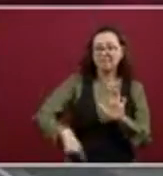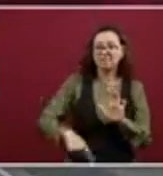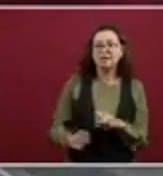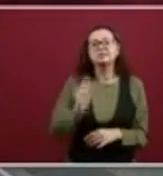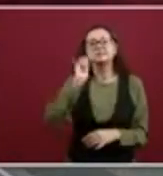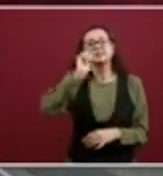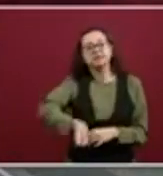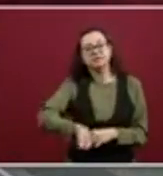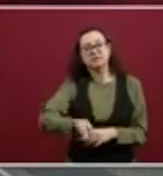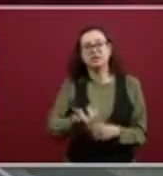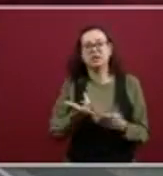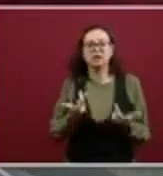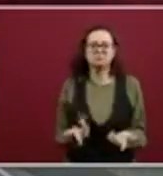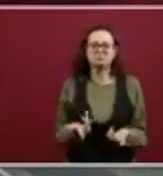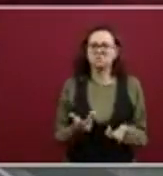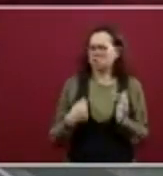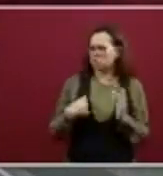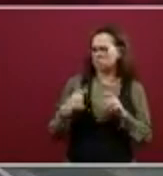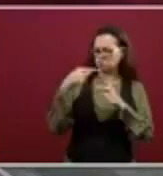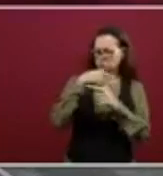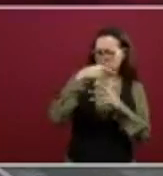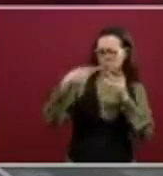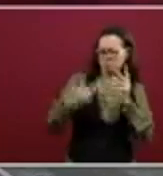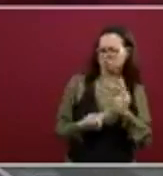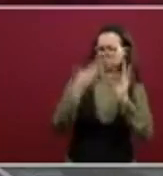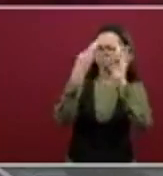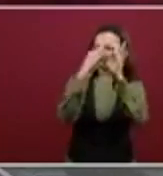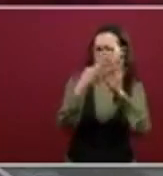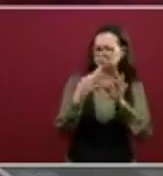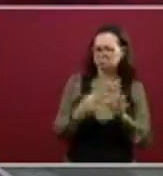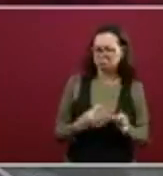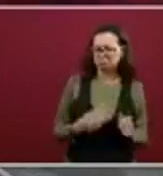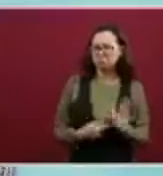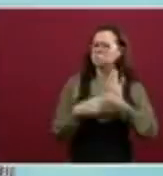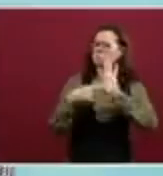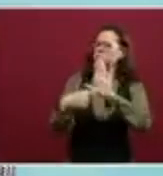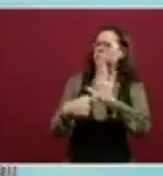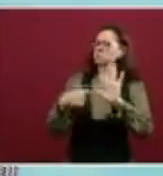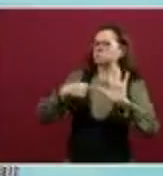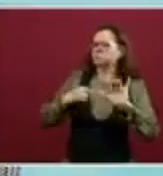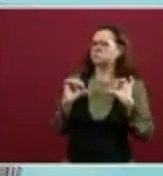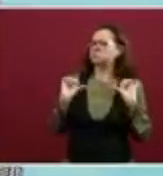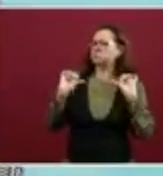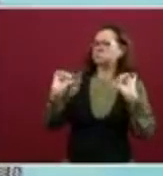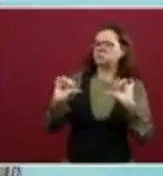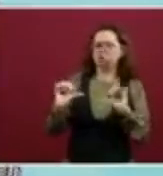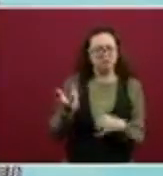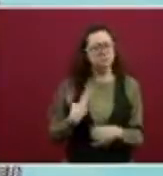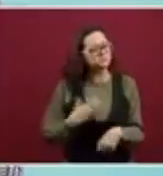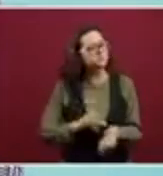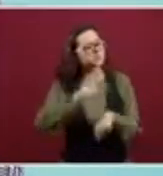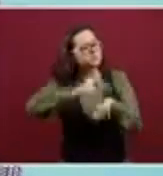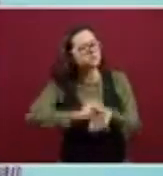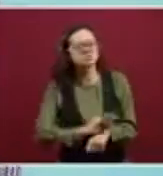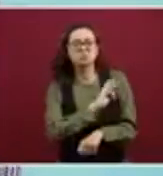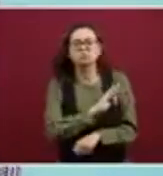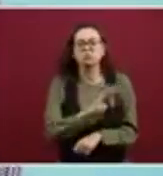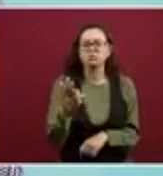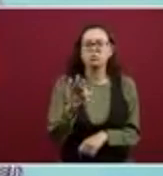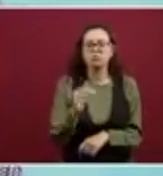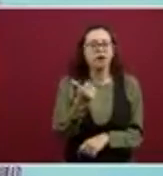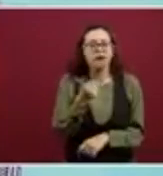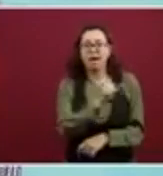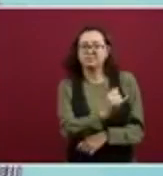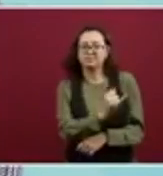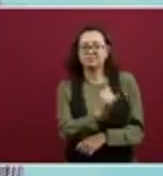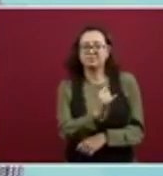pues si uno cumplía los requisitos, pues uno podía ingresar a ella, ¿no? Es un tema de elección de derechos. La cuestión